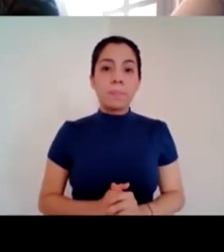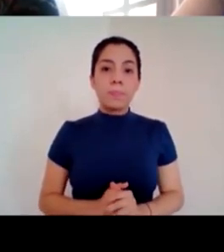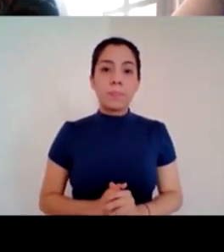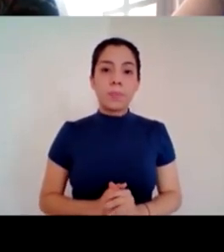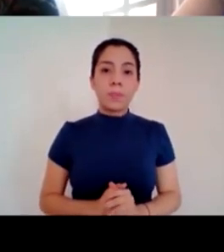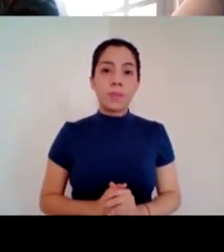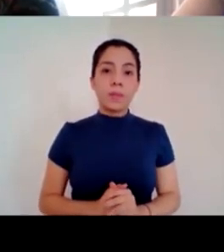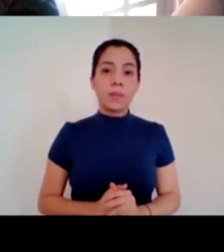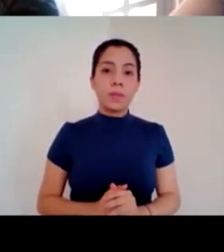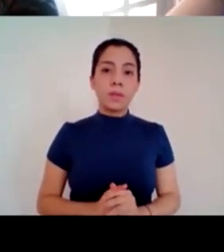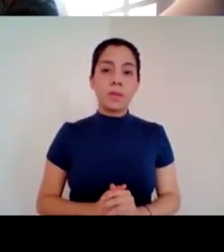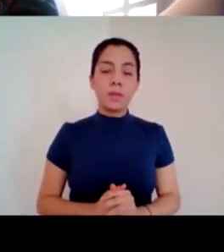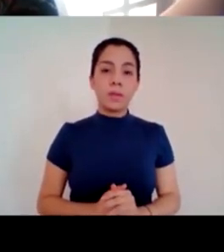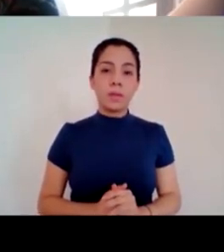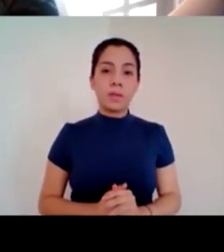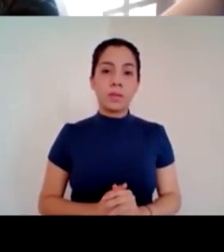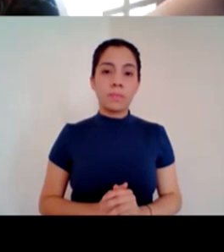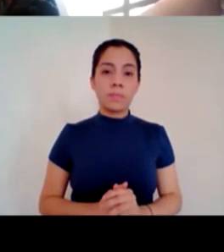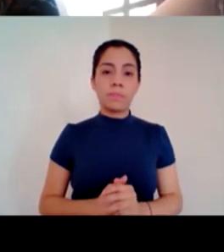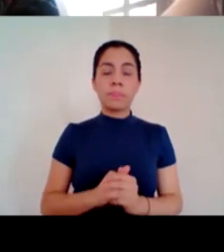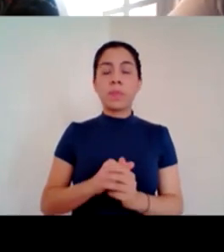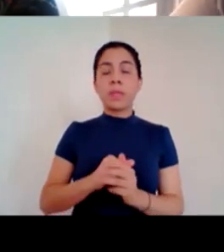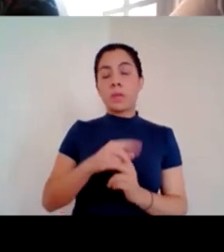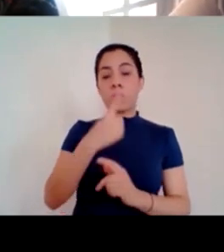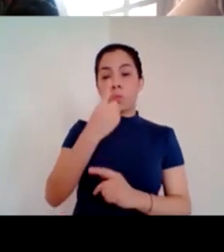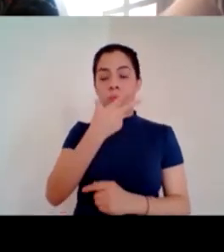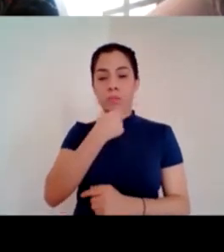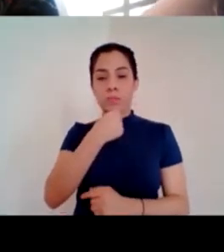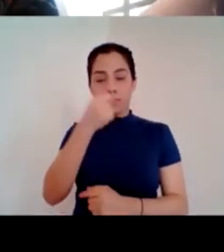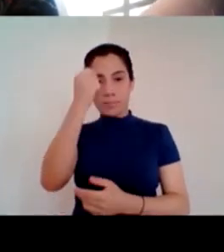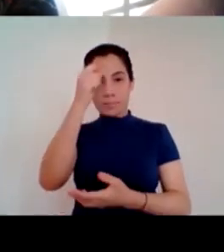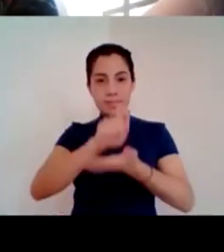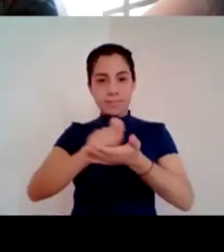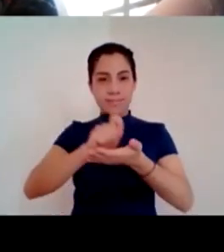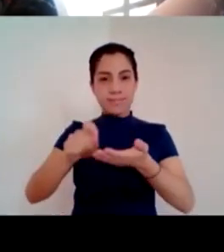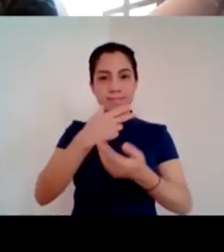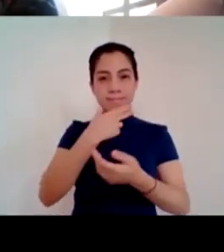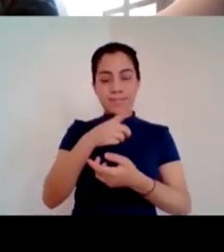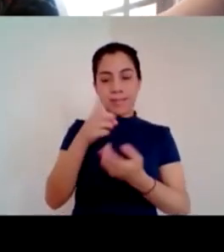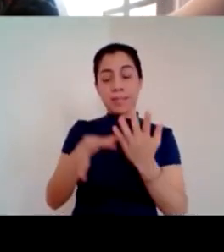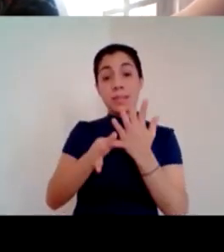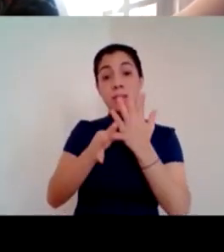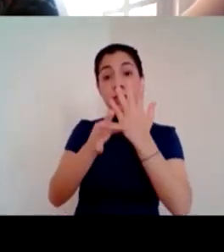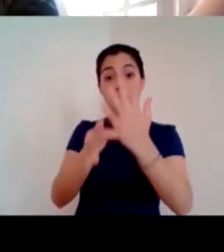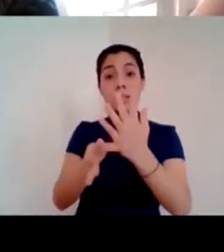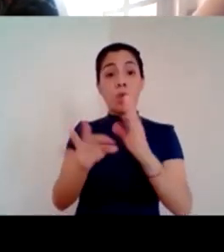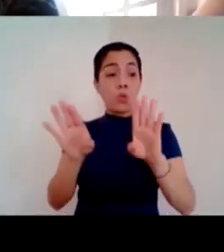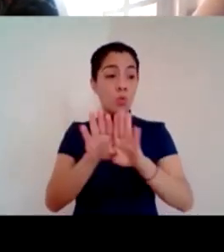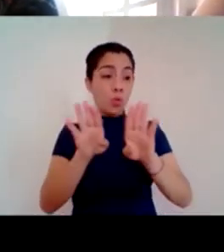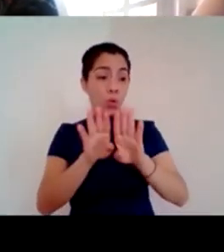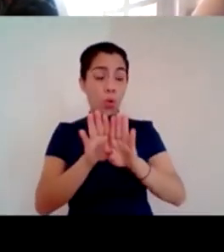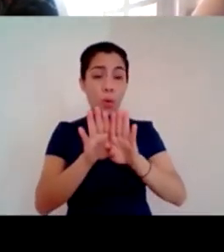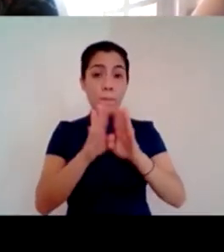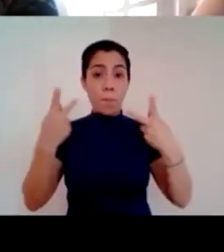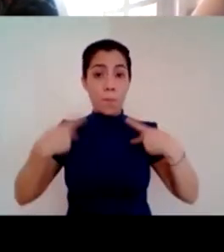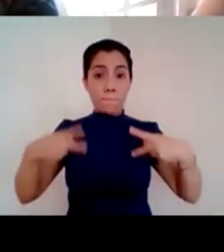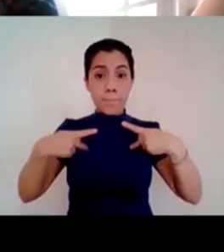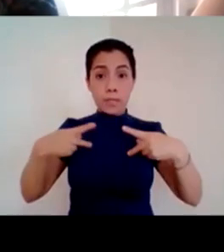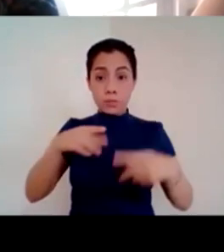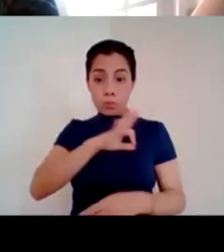nadie puede crecer si no es reconocido el reconocimiento